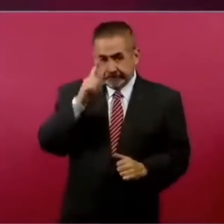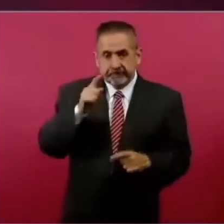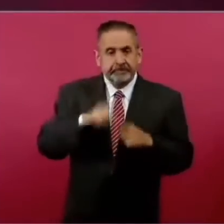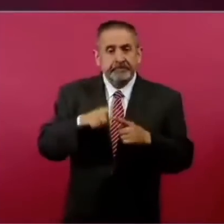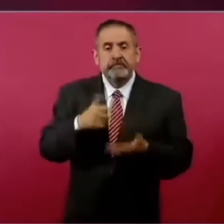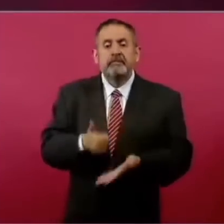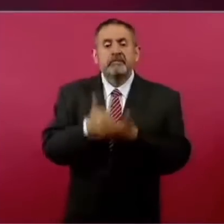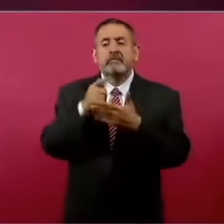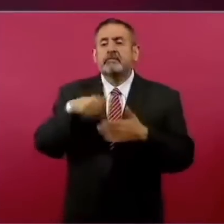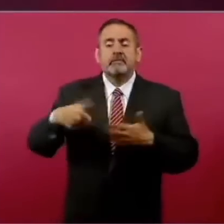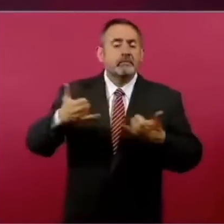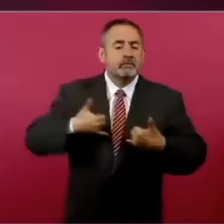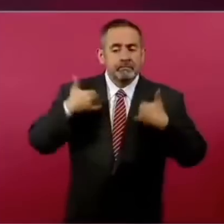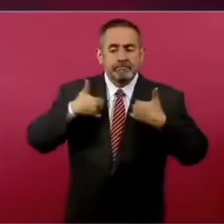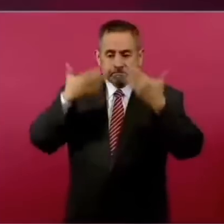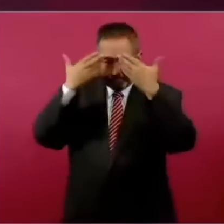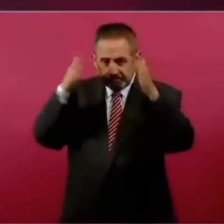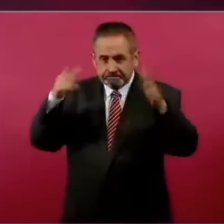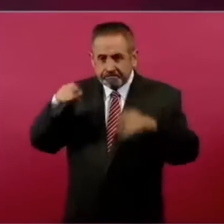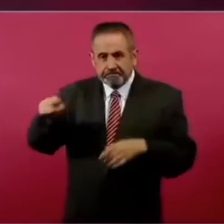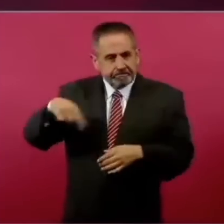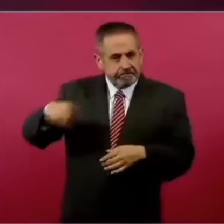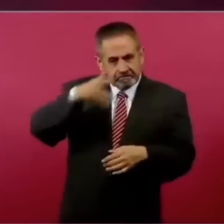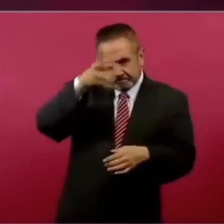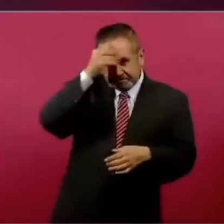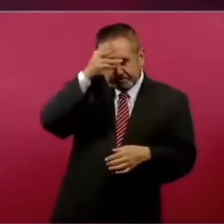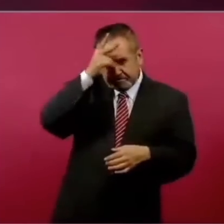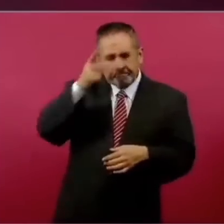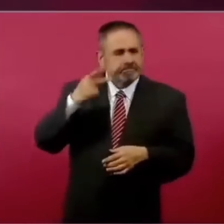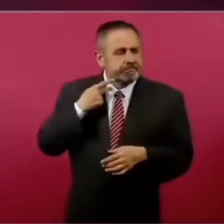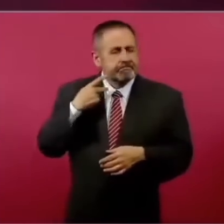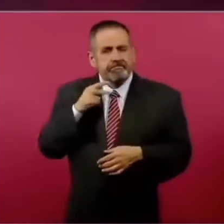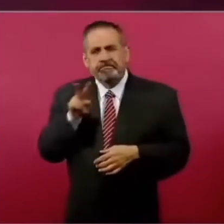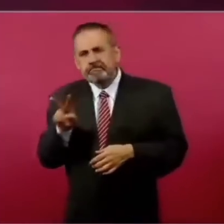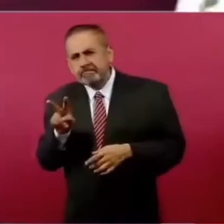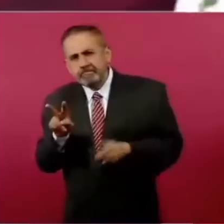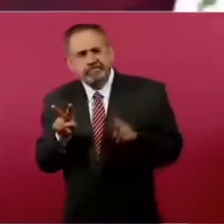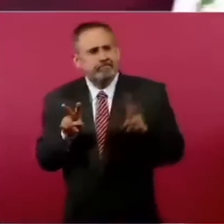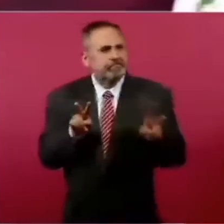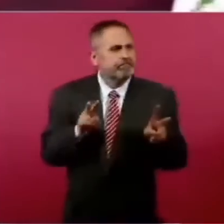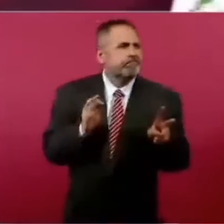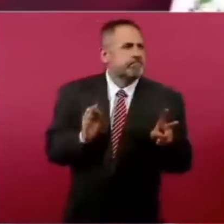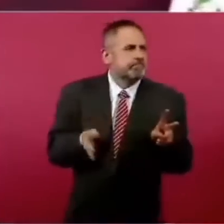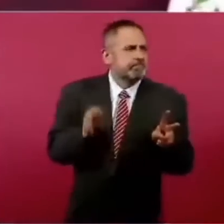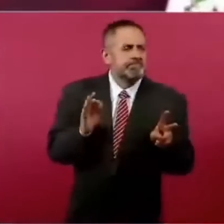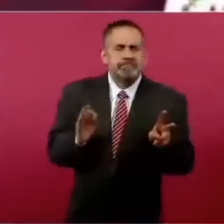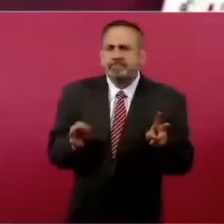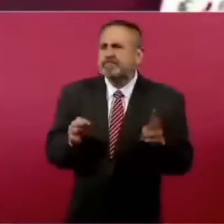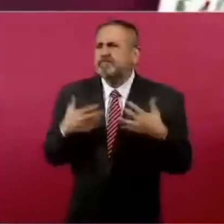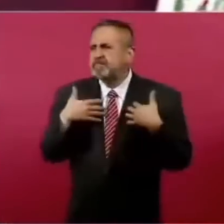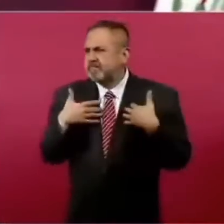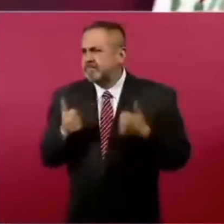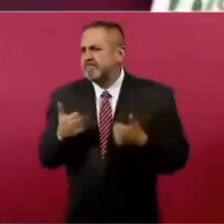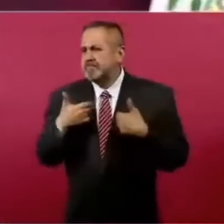ayude a los jóvenes que quieren hacer política a entender estos procesos.